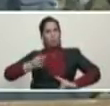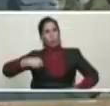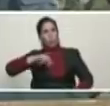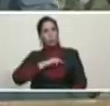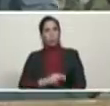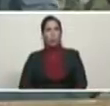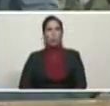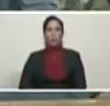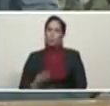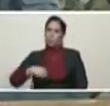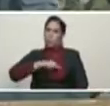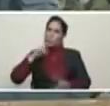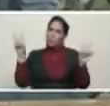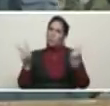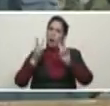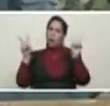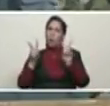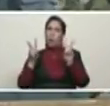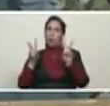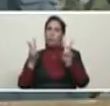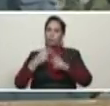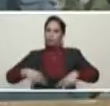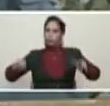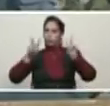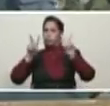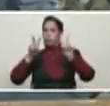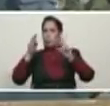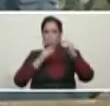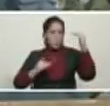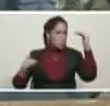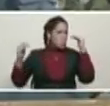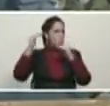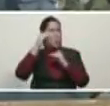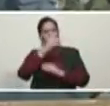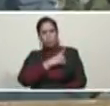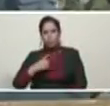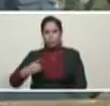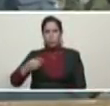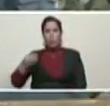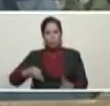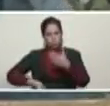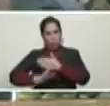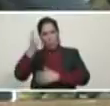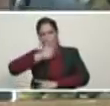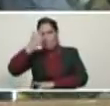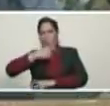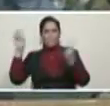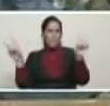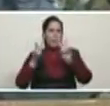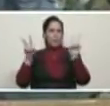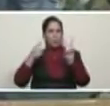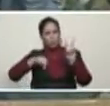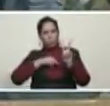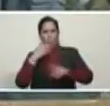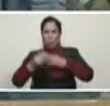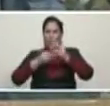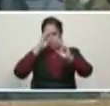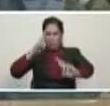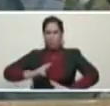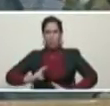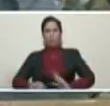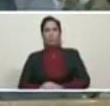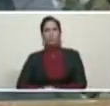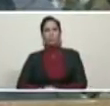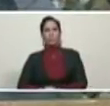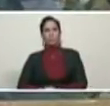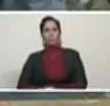por nuestros valores, por nuestra moral, por nuestra dignidad, por nuestro coraje, por nuestra valentía. Hagámonos respetar